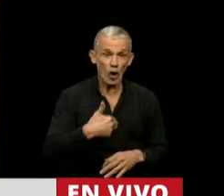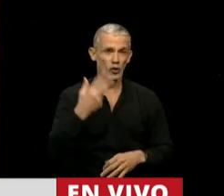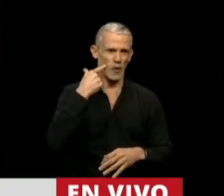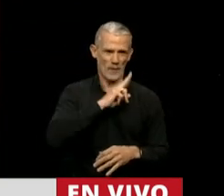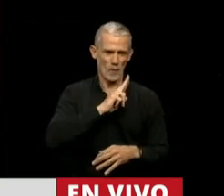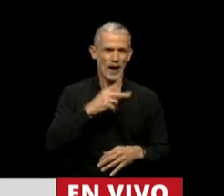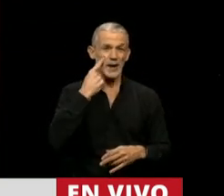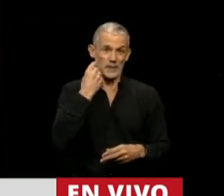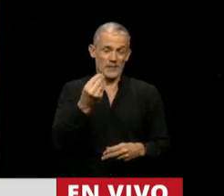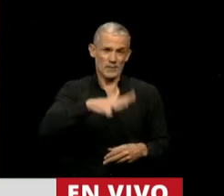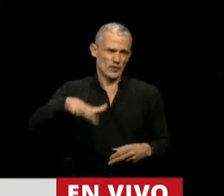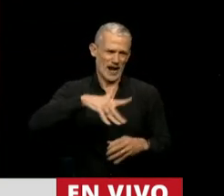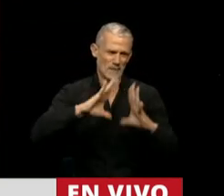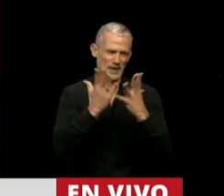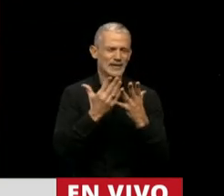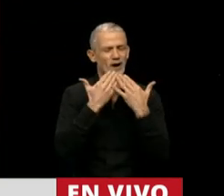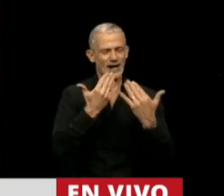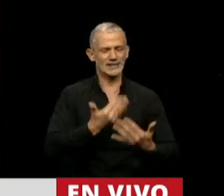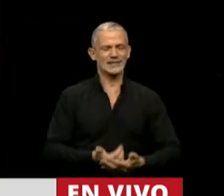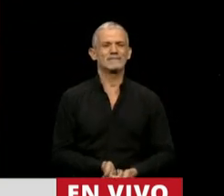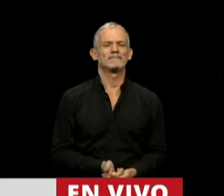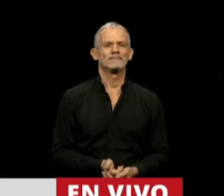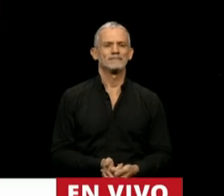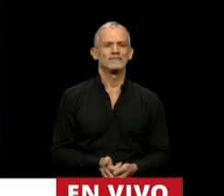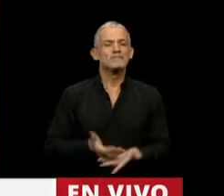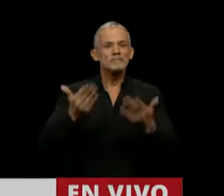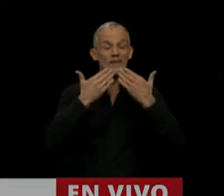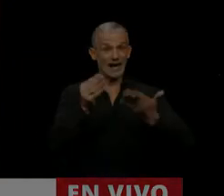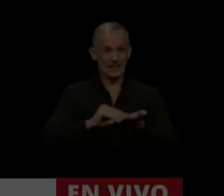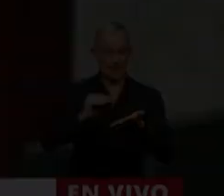todas vivimos en este ambiente. Gracias, presidente. Gracias, diputado.